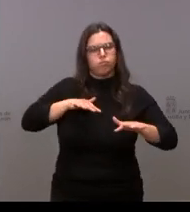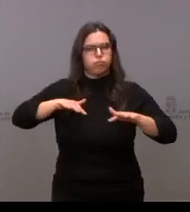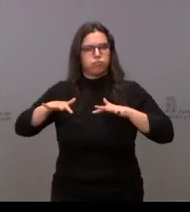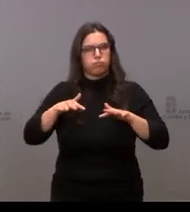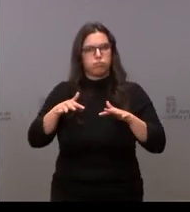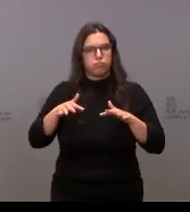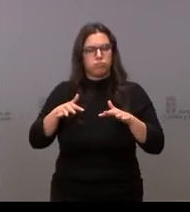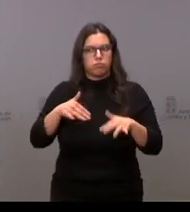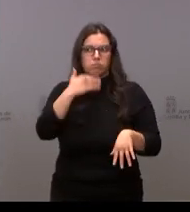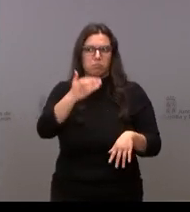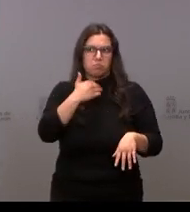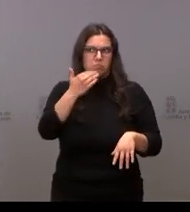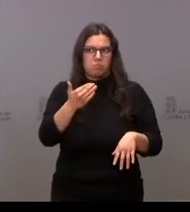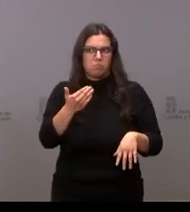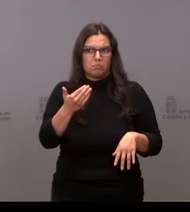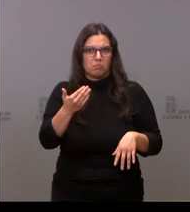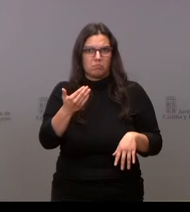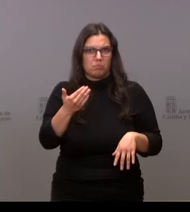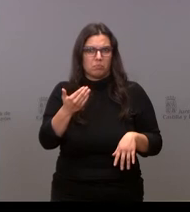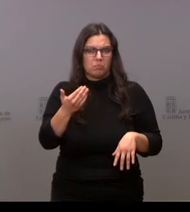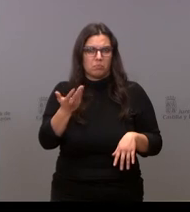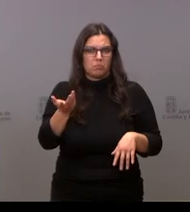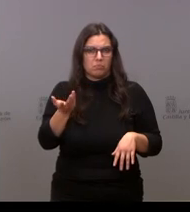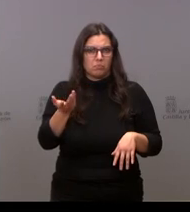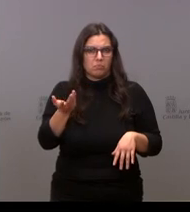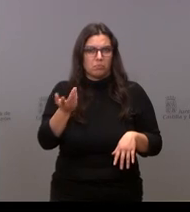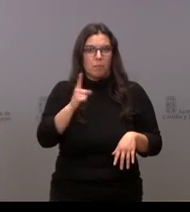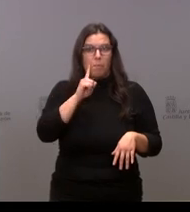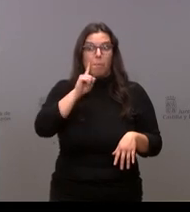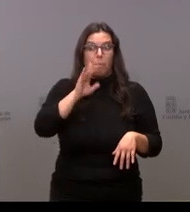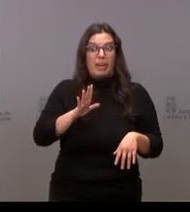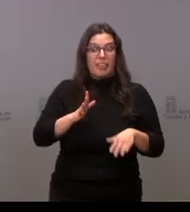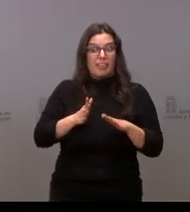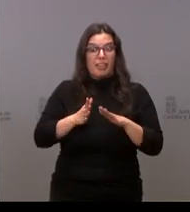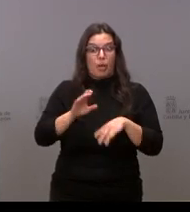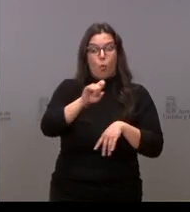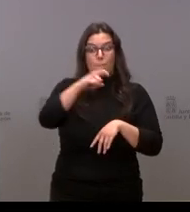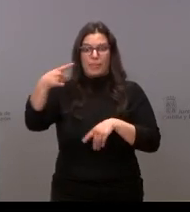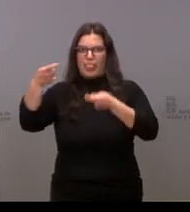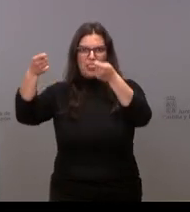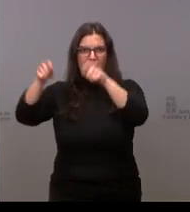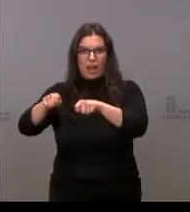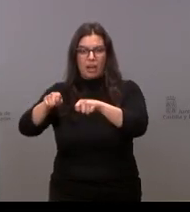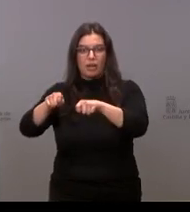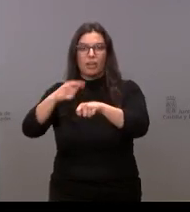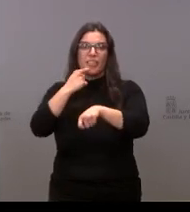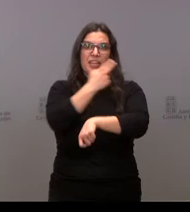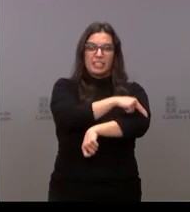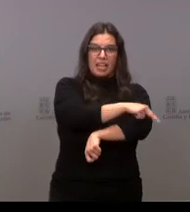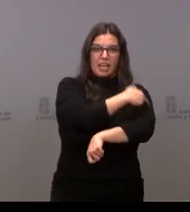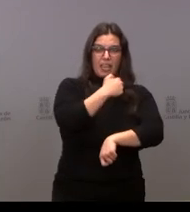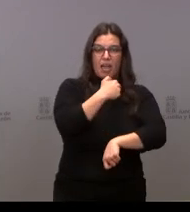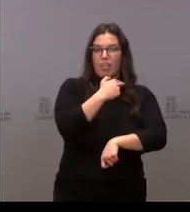prácticamente que parece que fuera como para cerrarlo en la planta el sacyl dice aquí que es una